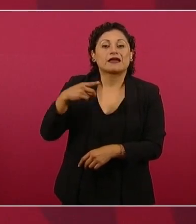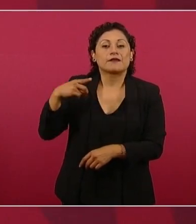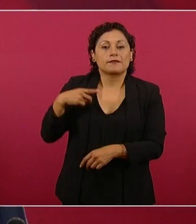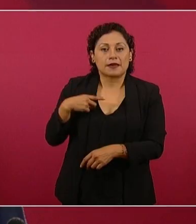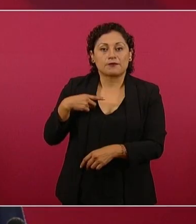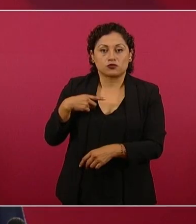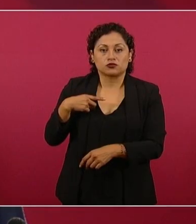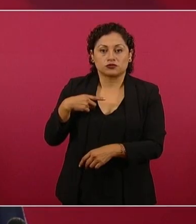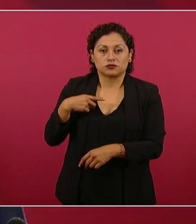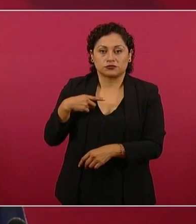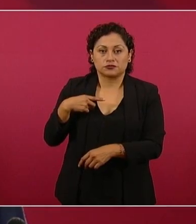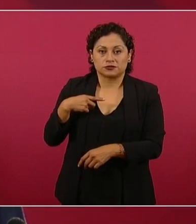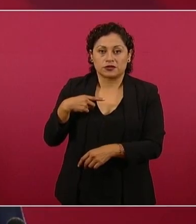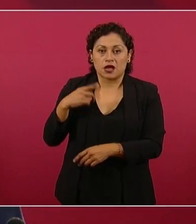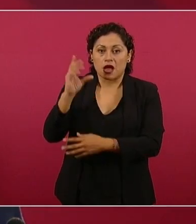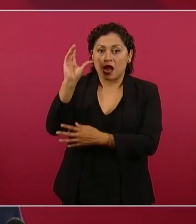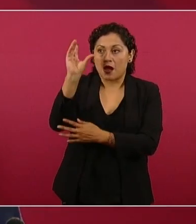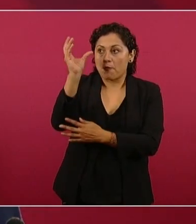1,000 antenas